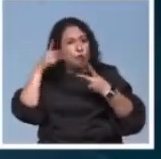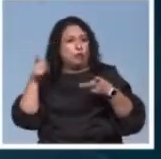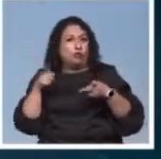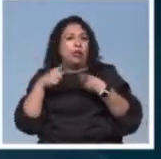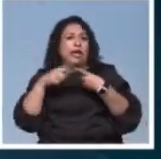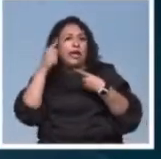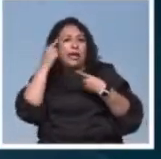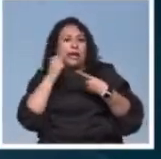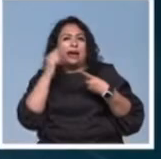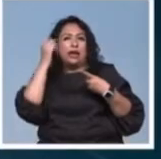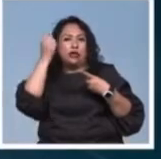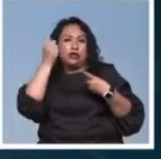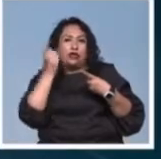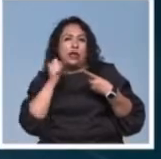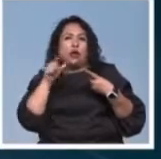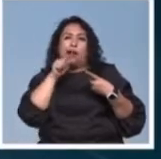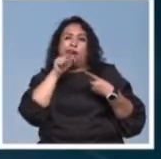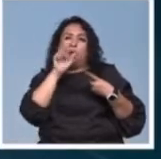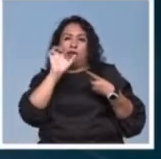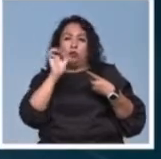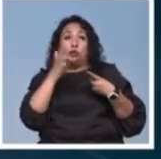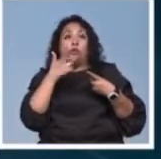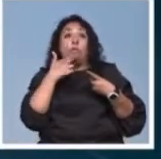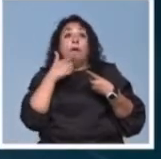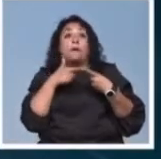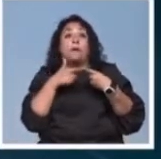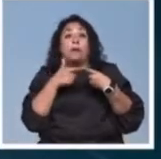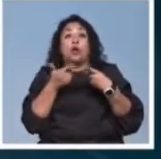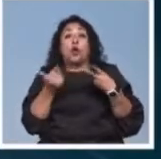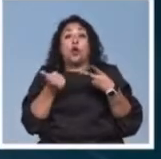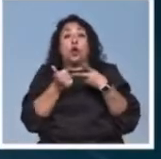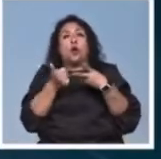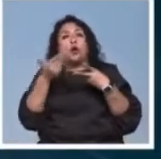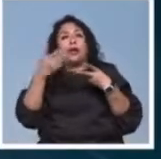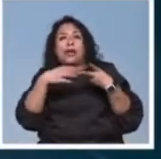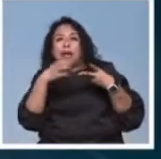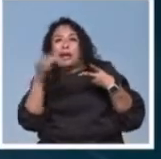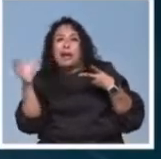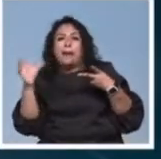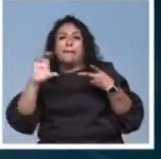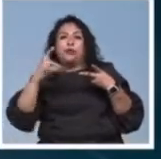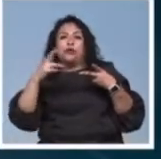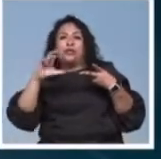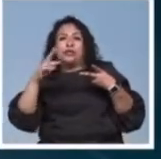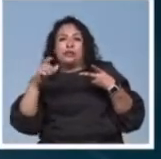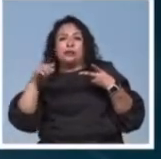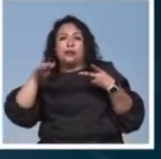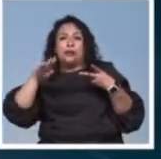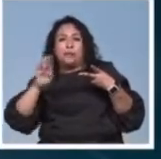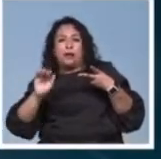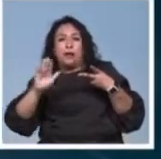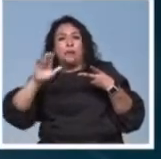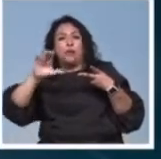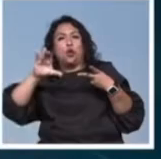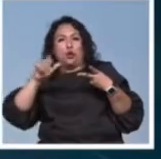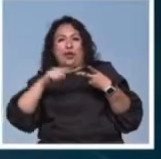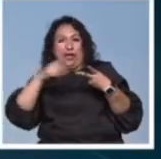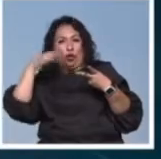Guerrero, Sinaloa, Jalisco y Chihuahua compartieron escenario con danzas campesinas, cha-cha-cha, mambo y congas.